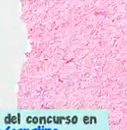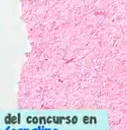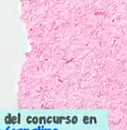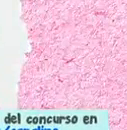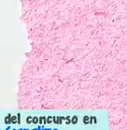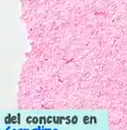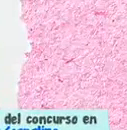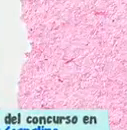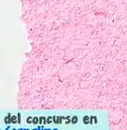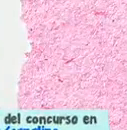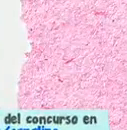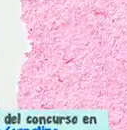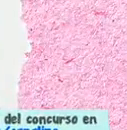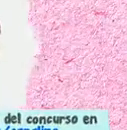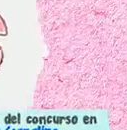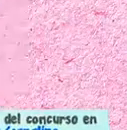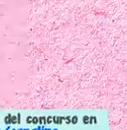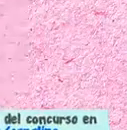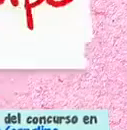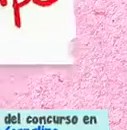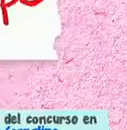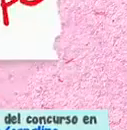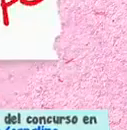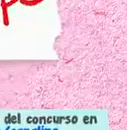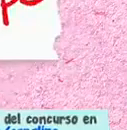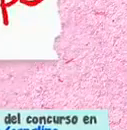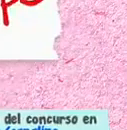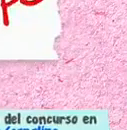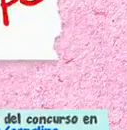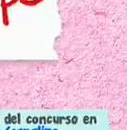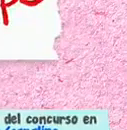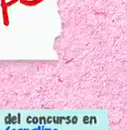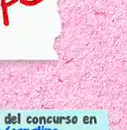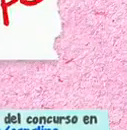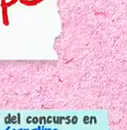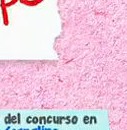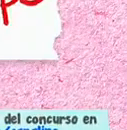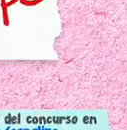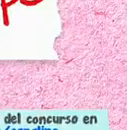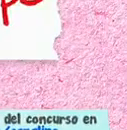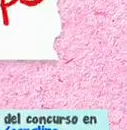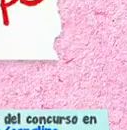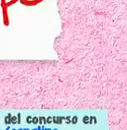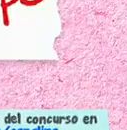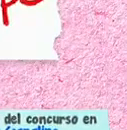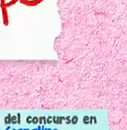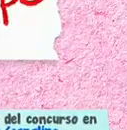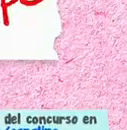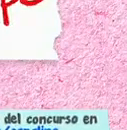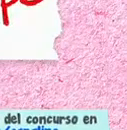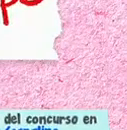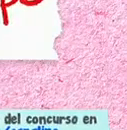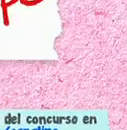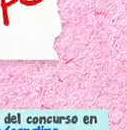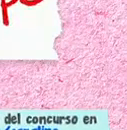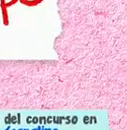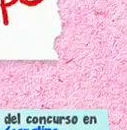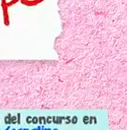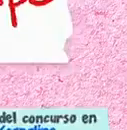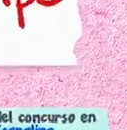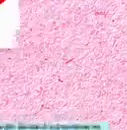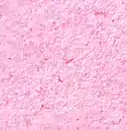¿Quieres uno? Entonces recuerda, manda tu dibujo a ipdigital@irtp.gov.pe.